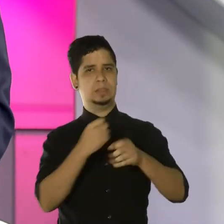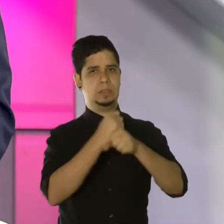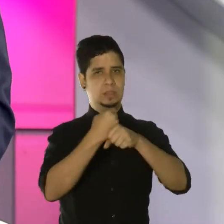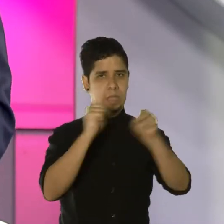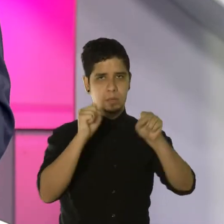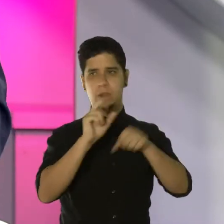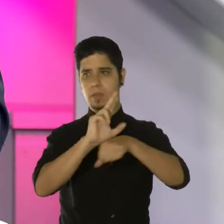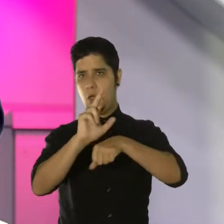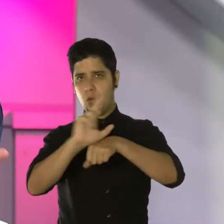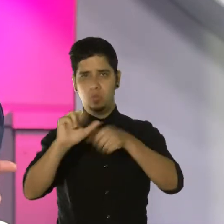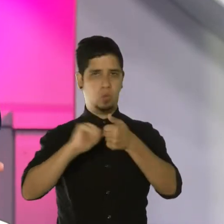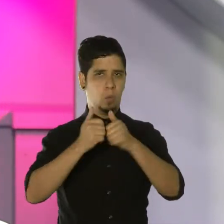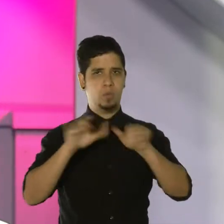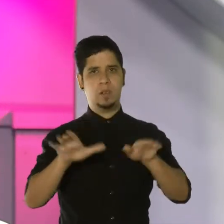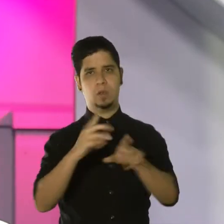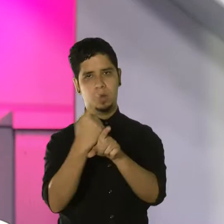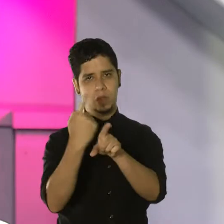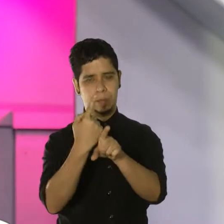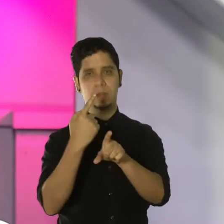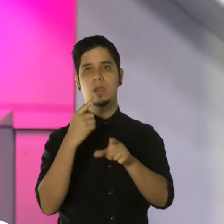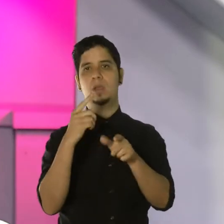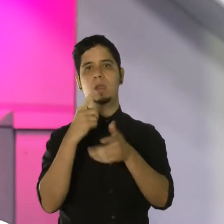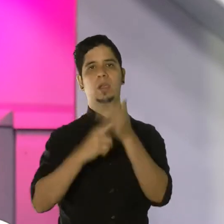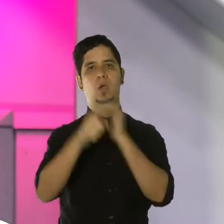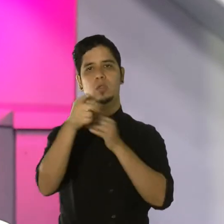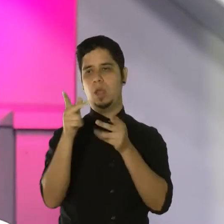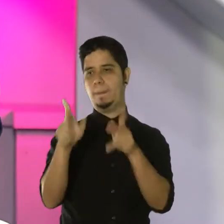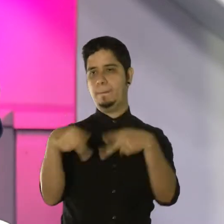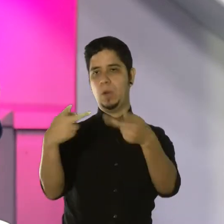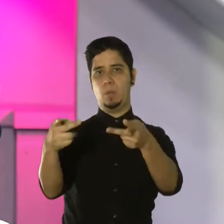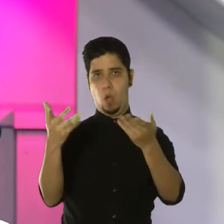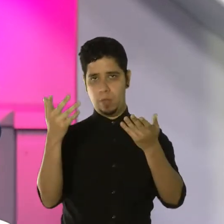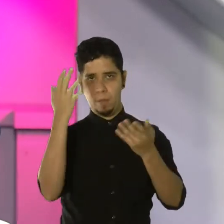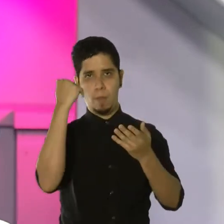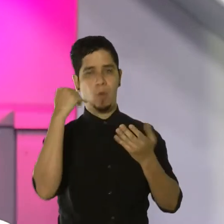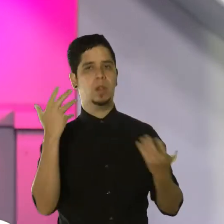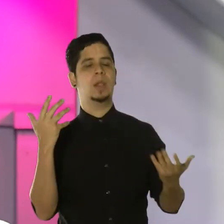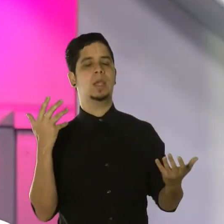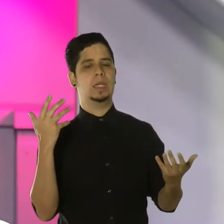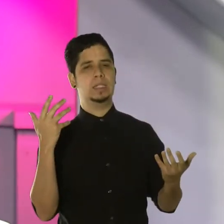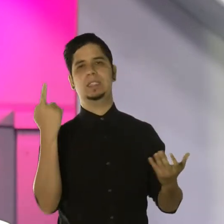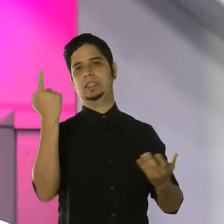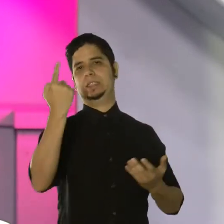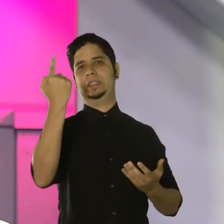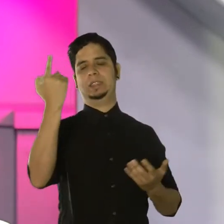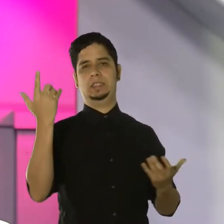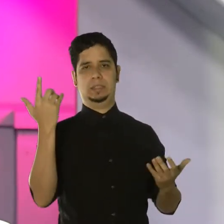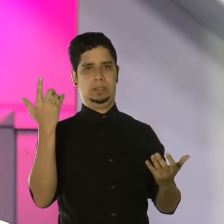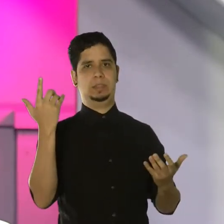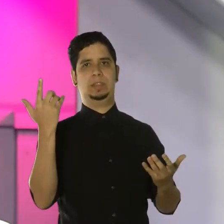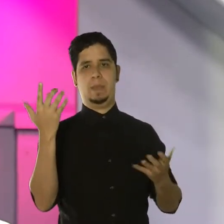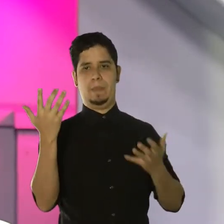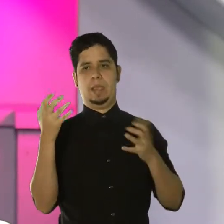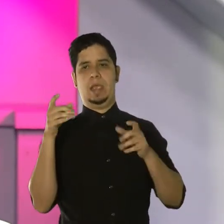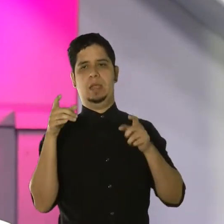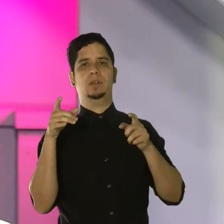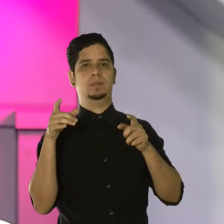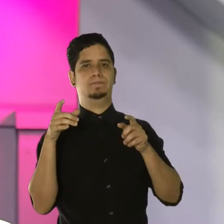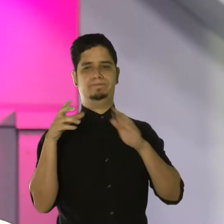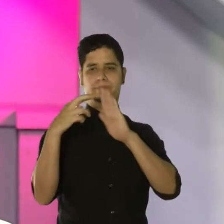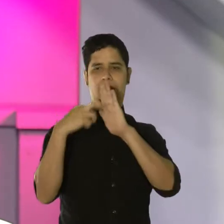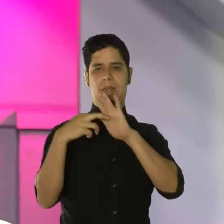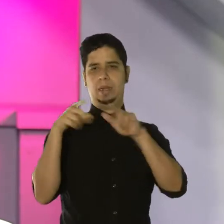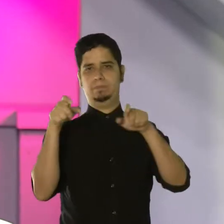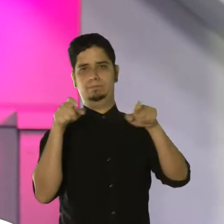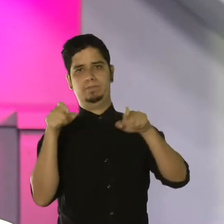gas. ¿Y qué se puede hacer? ¿Qué ustedes proponen? Porque ha habido siempre la intención de regular lo que es la inspección